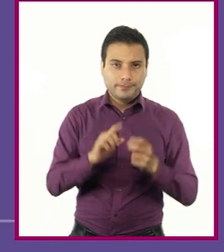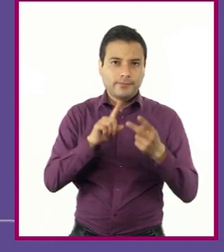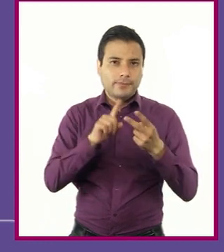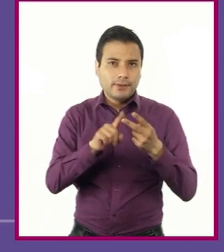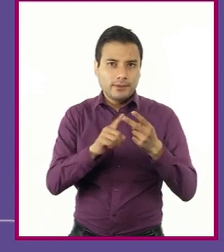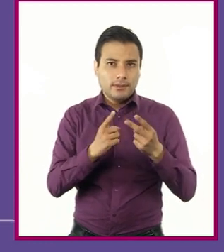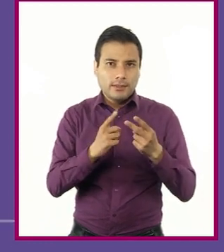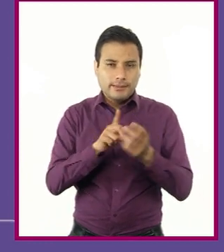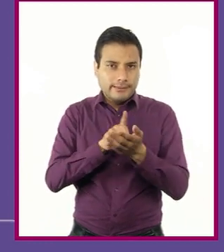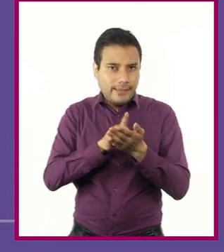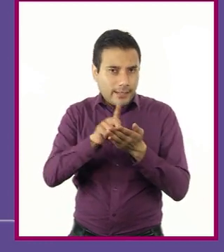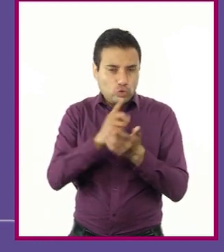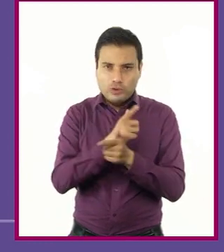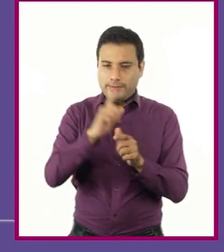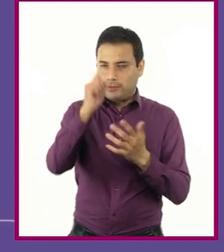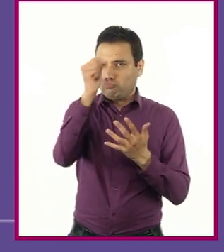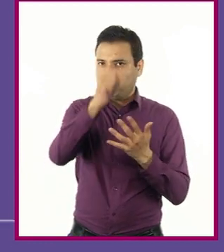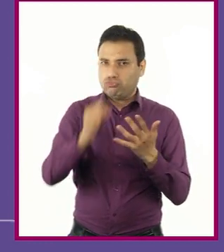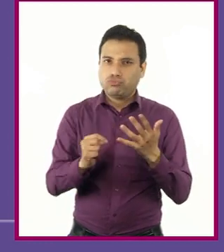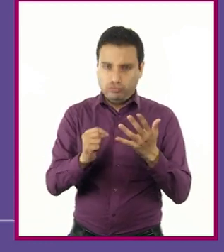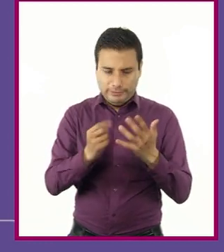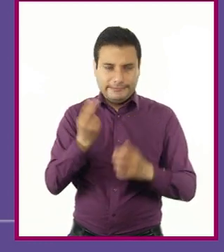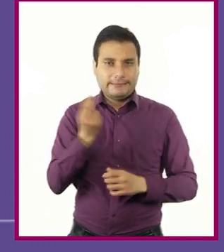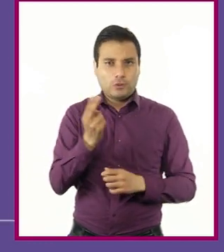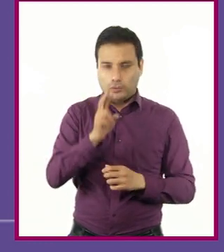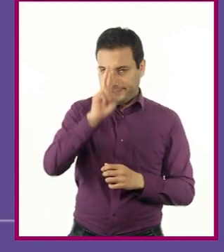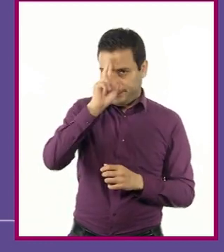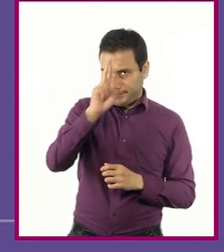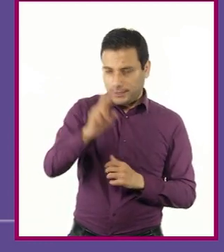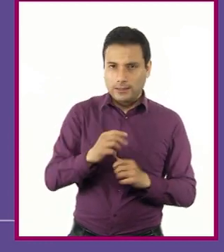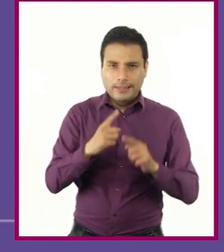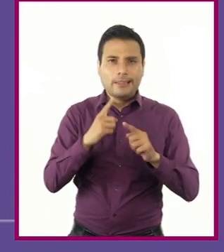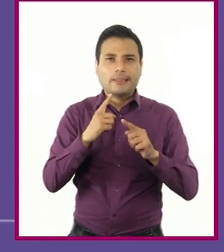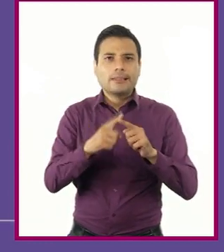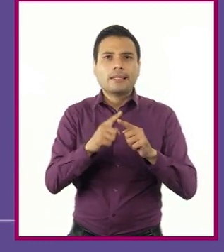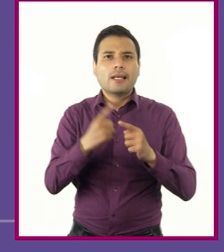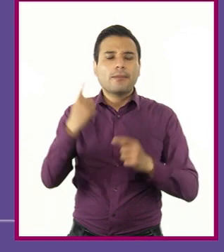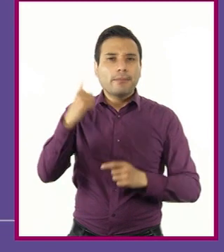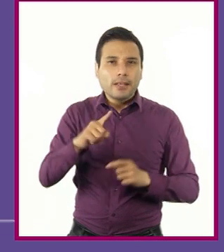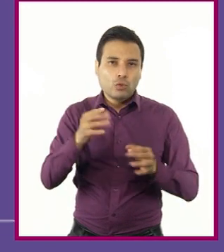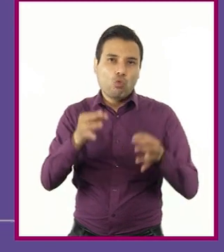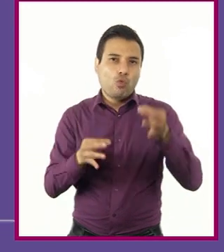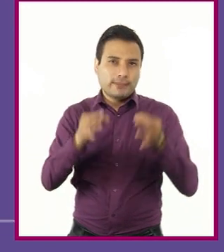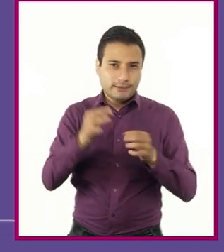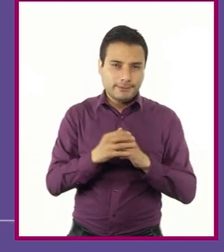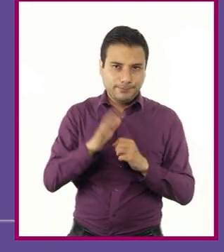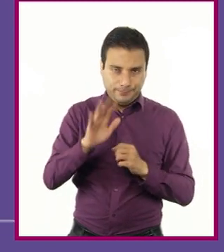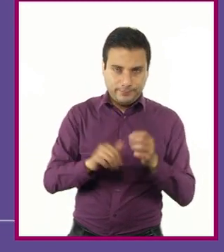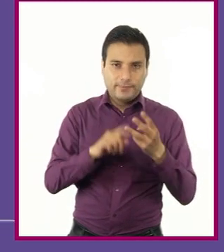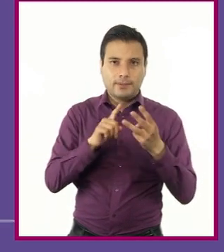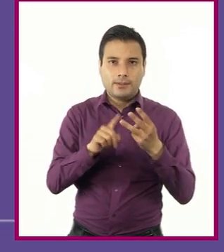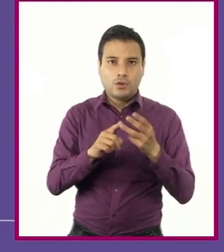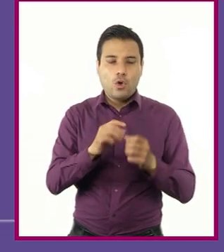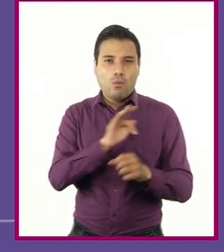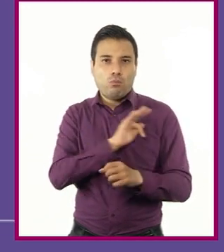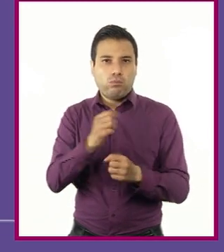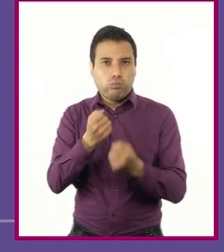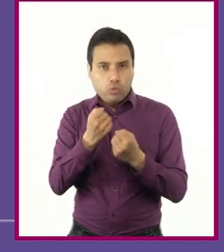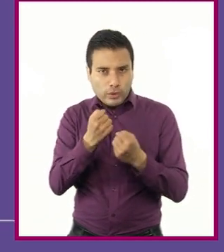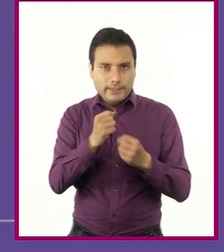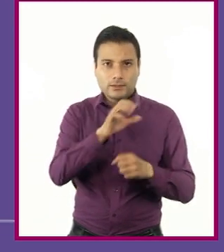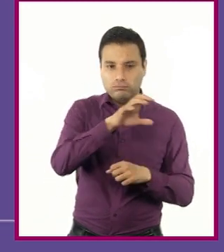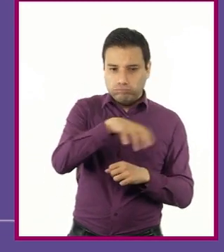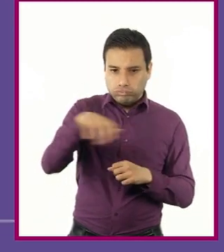libertades fundamentales a través de leyes generales aplicadas por jueces independientes. 3. La división de poderes políticos